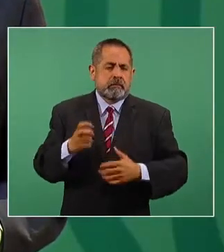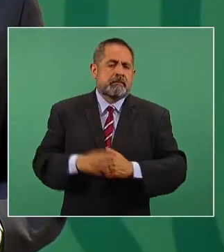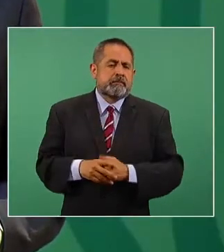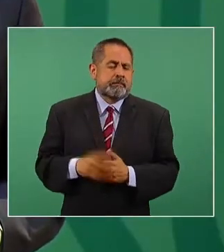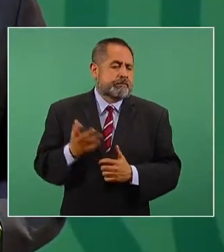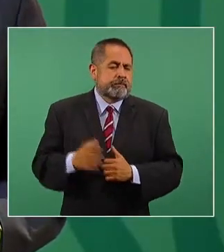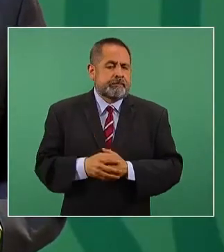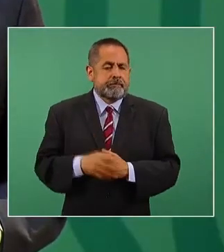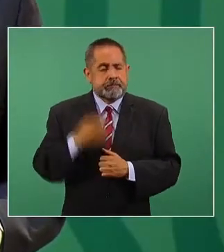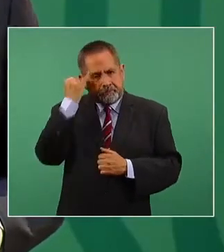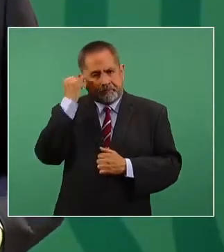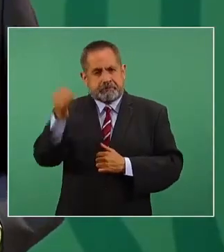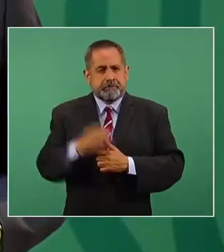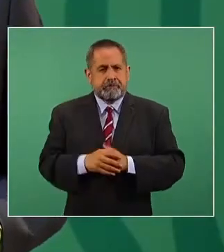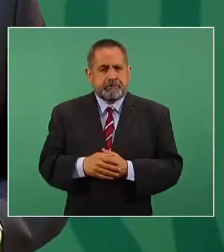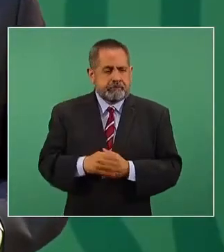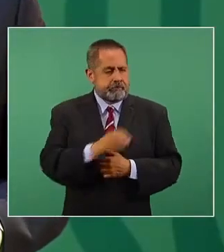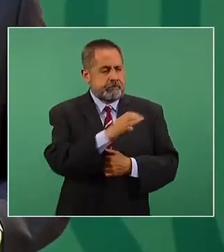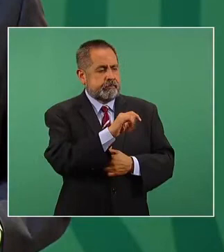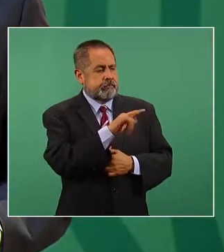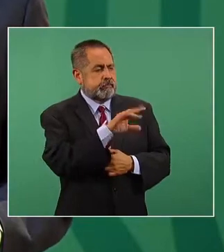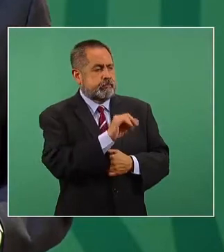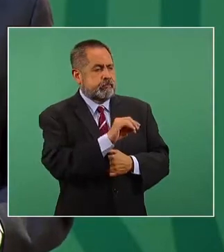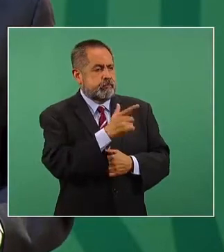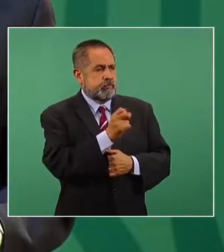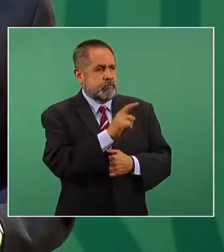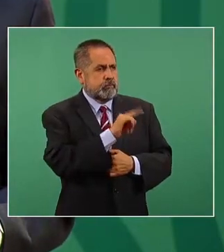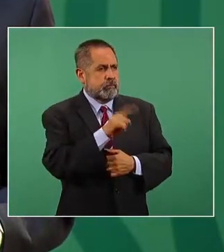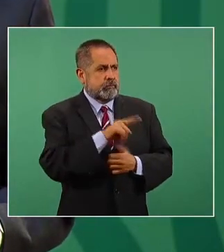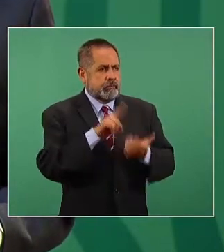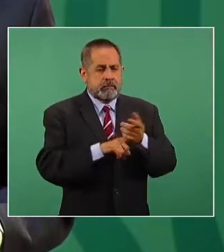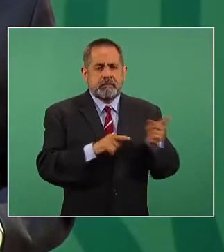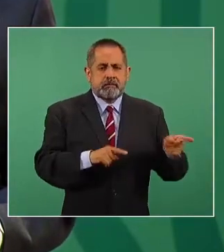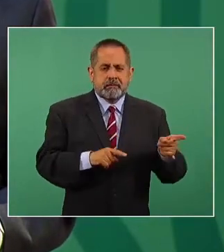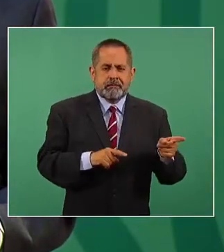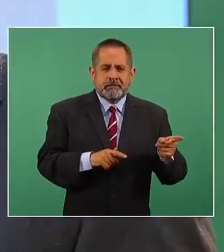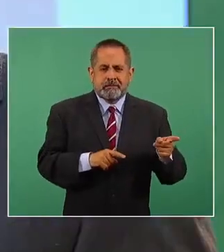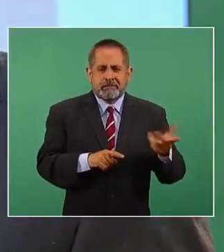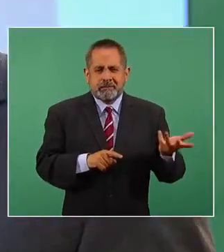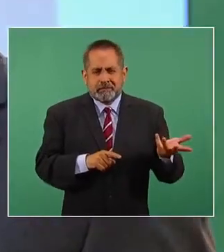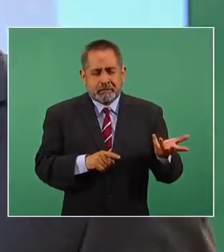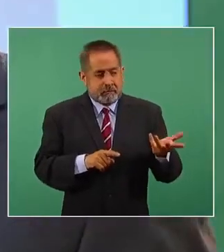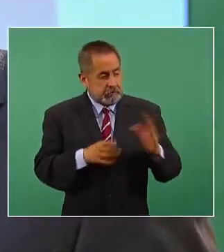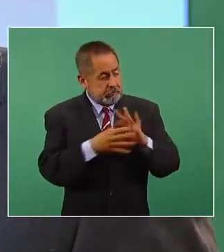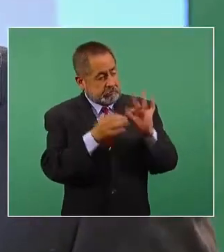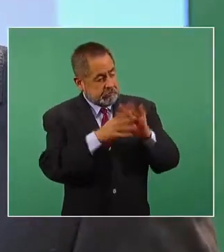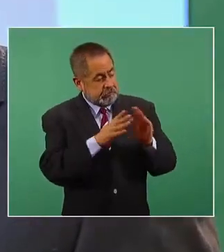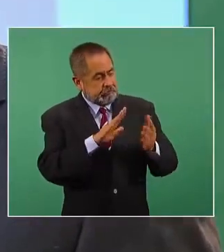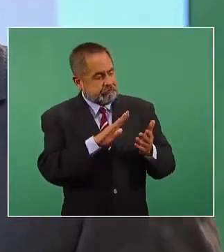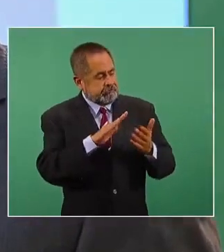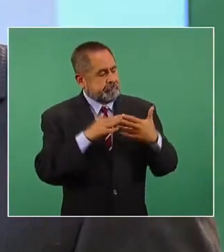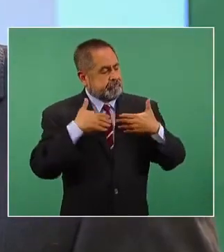porque imagínense Claudio X González, ¿cuándo lo vamos a convencer?